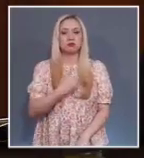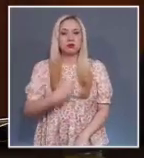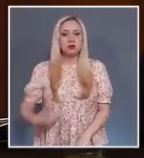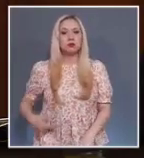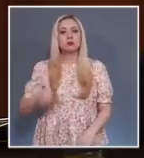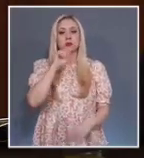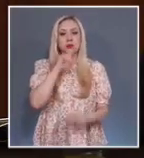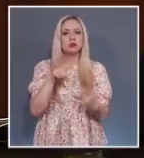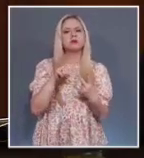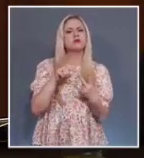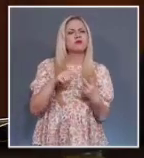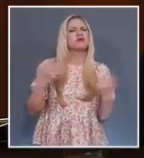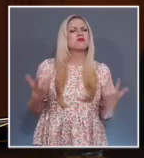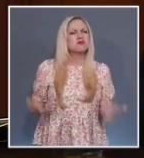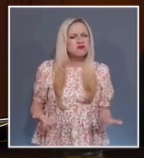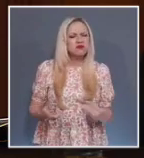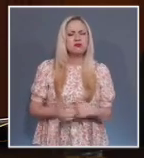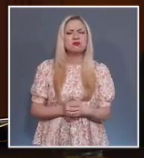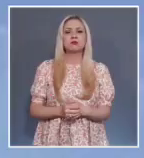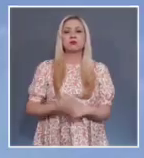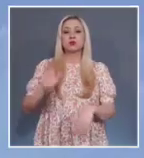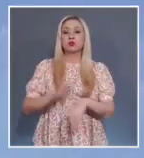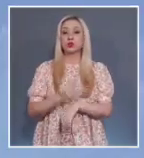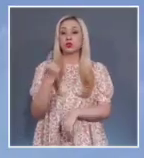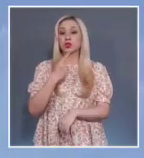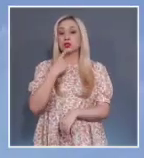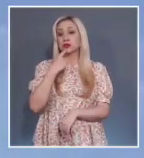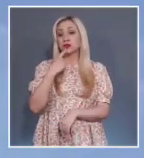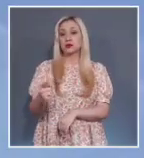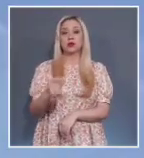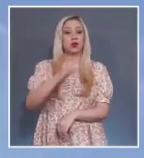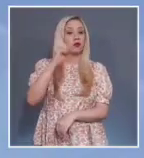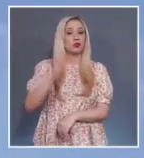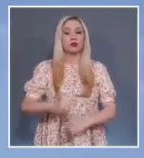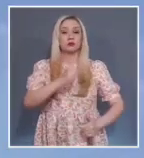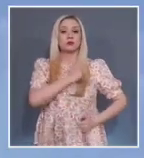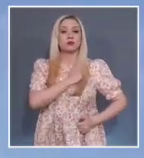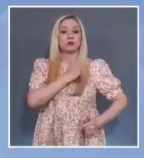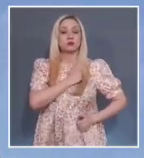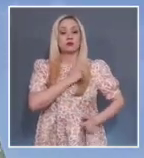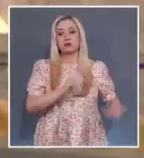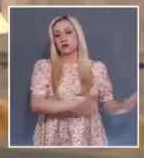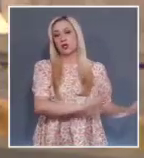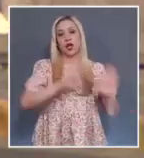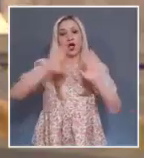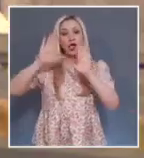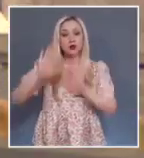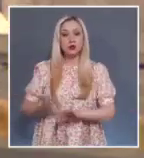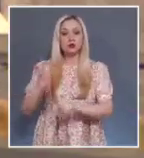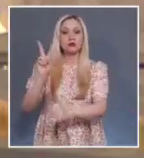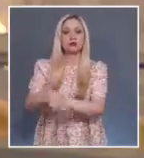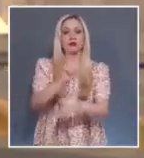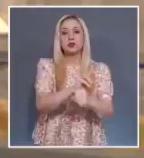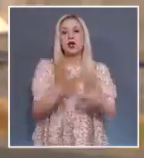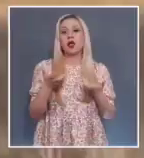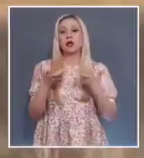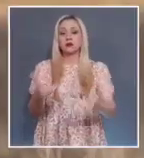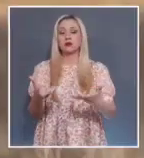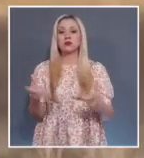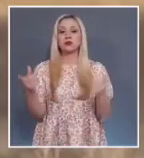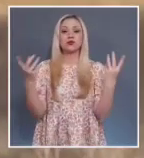demandó la invalidez del acuerdo por el que se dispone de la Fuerza Armada permanente para realizar tareas de seguridad pública de manera